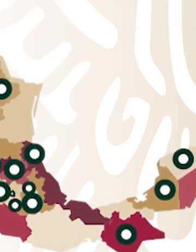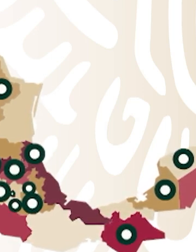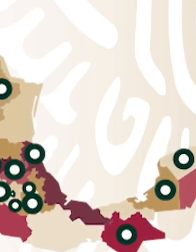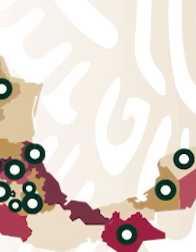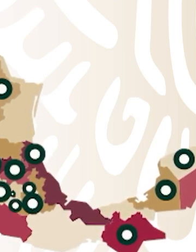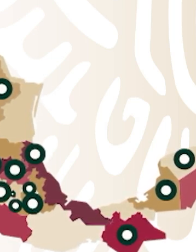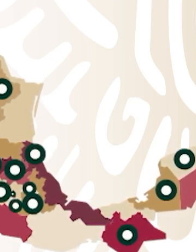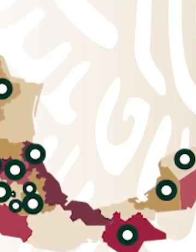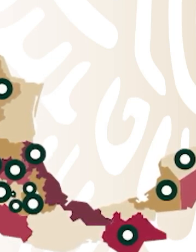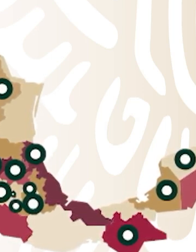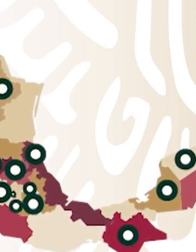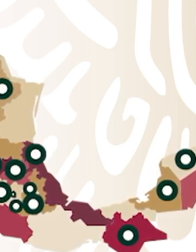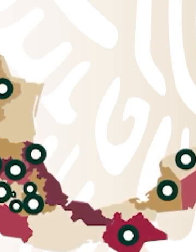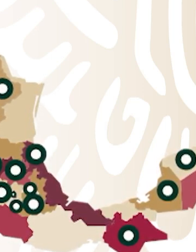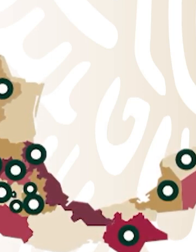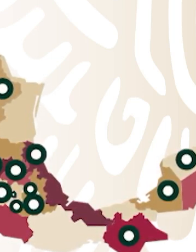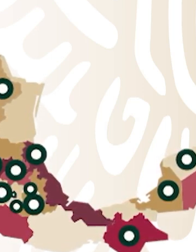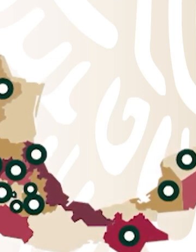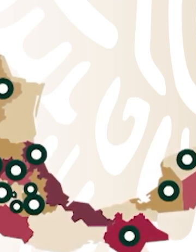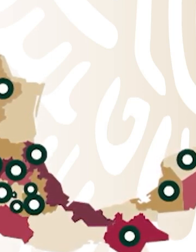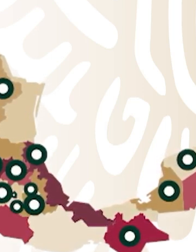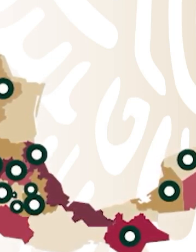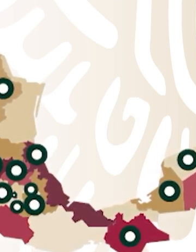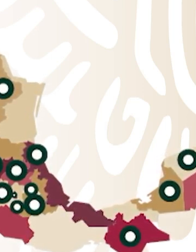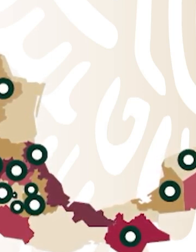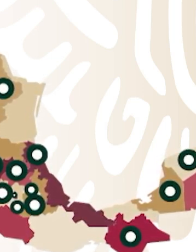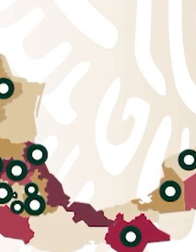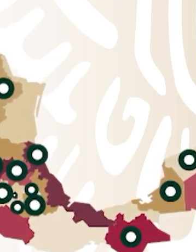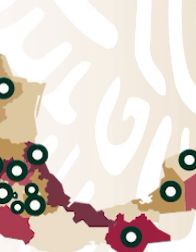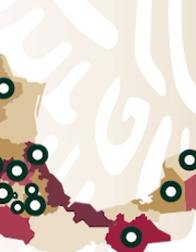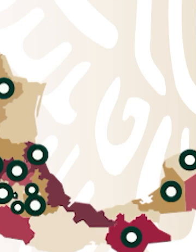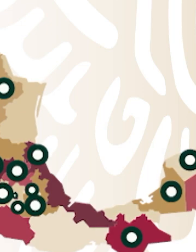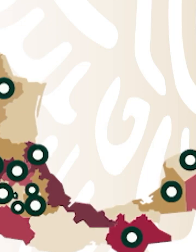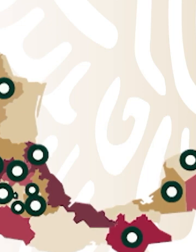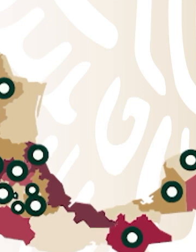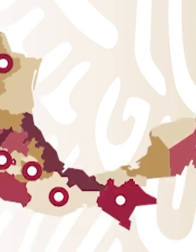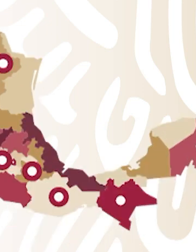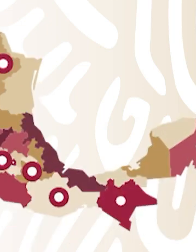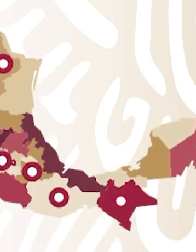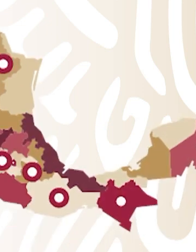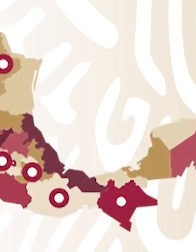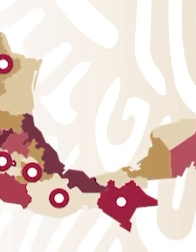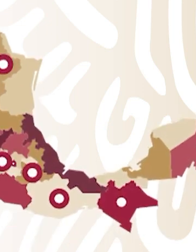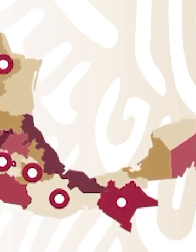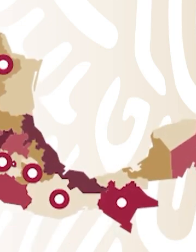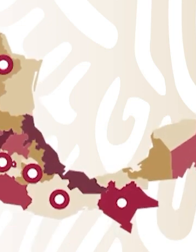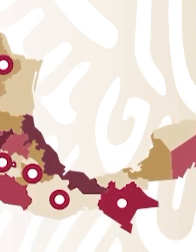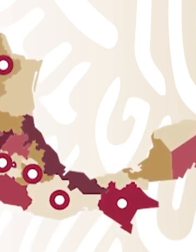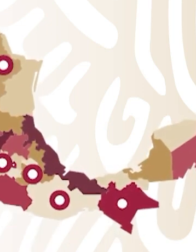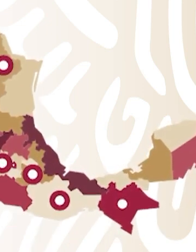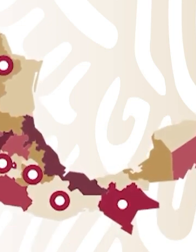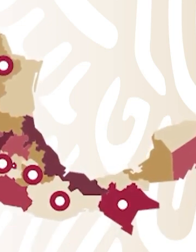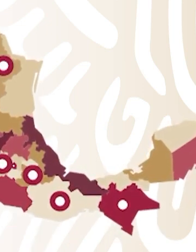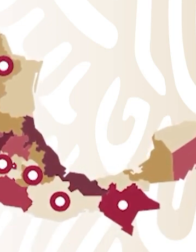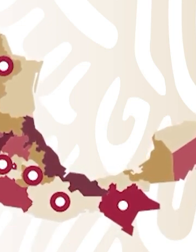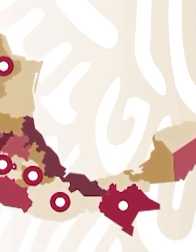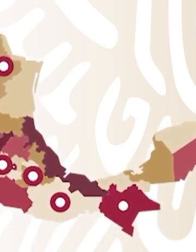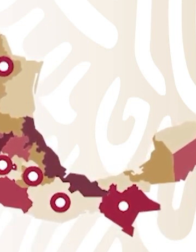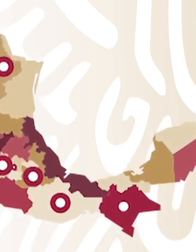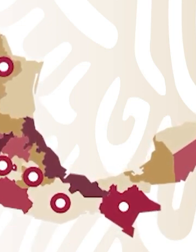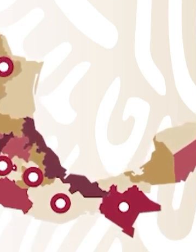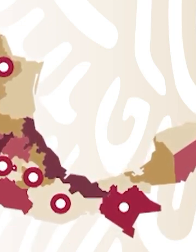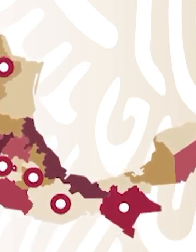localización correspondiente al reemplazo de equipos antiguos por nueva tecnología, Asimismo, 16